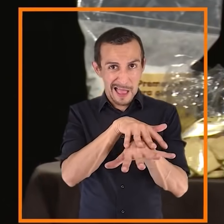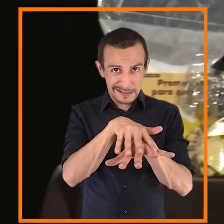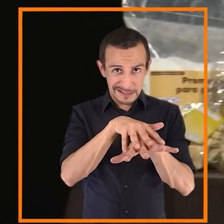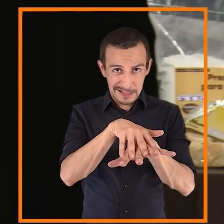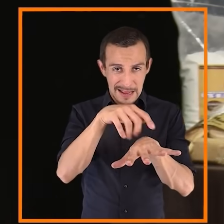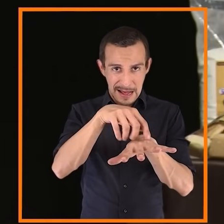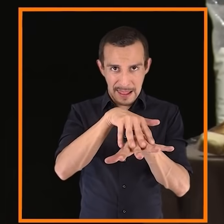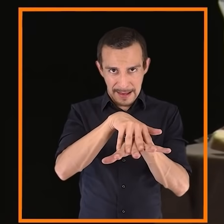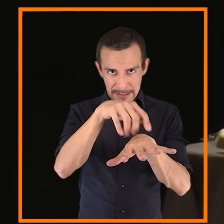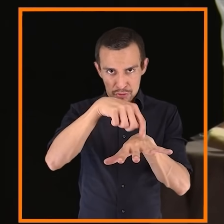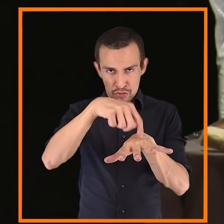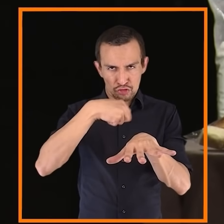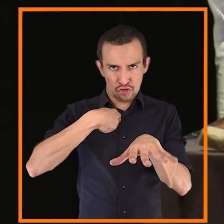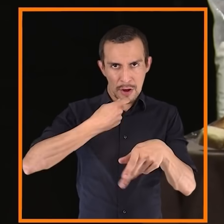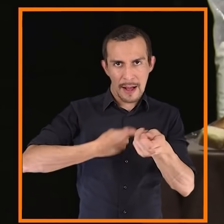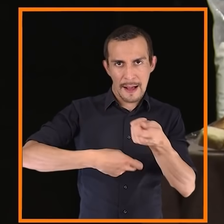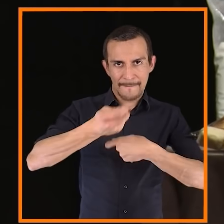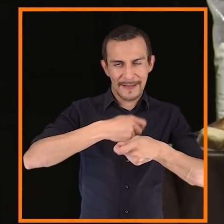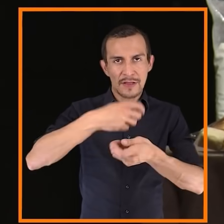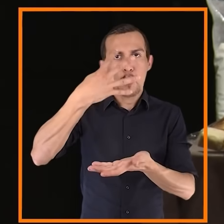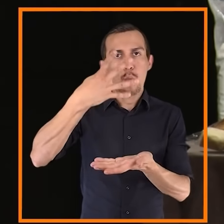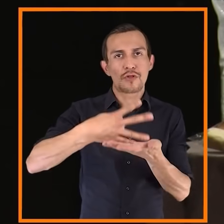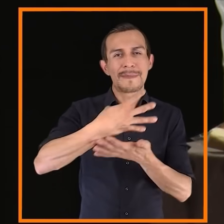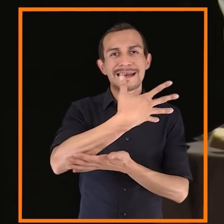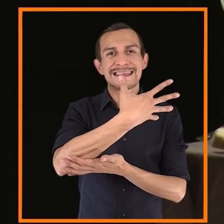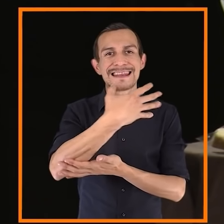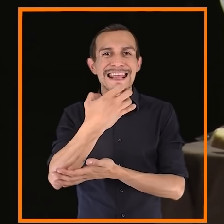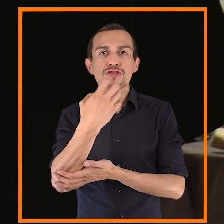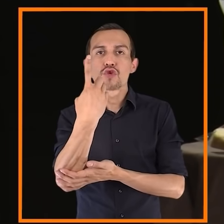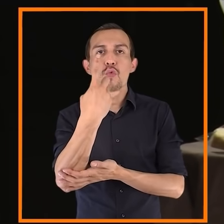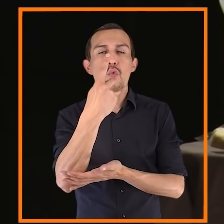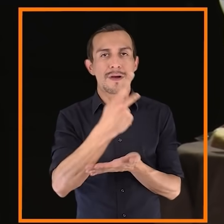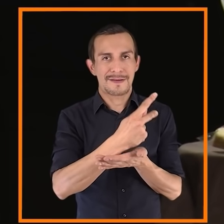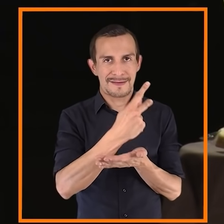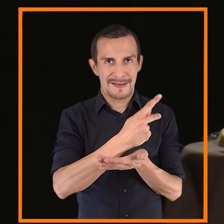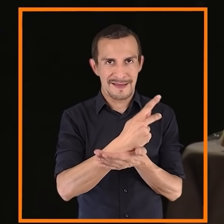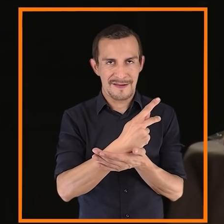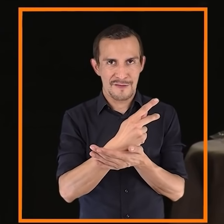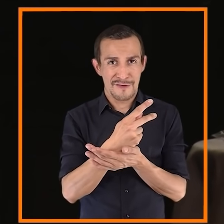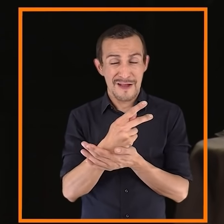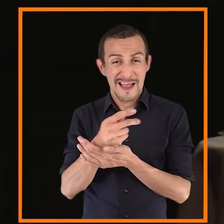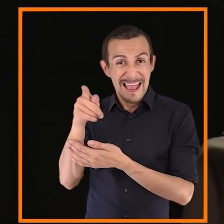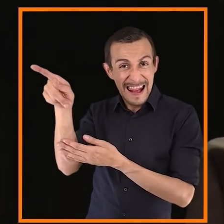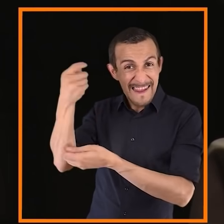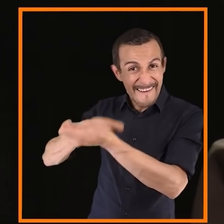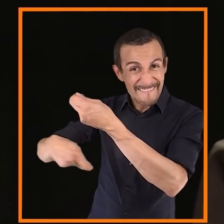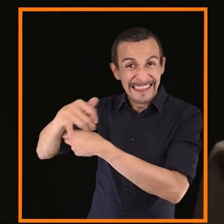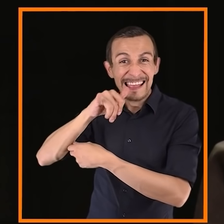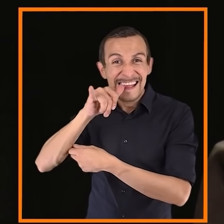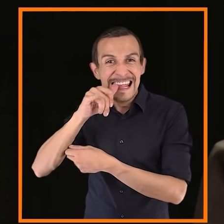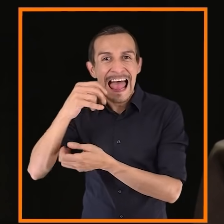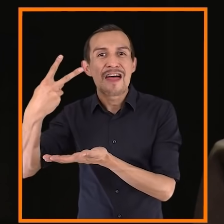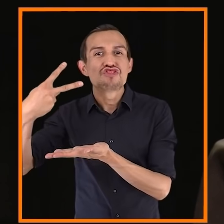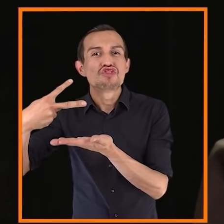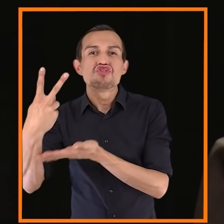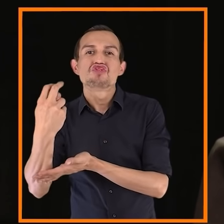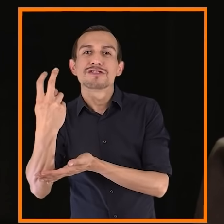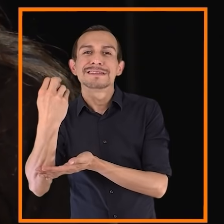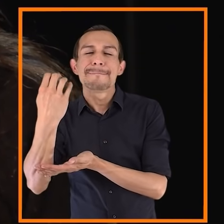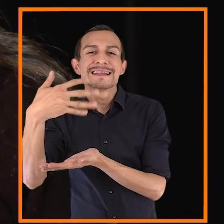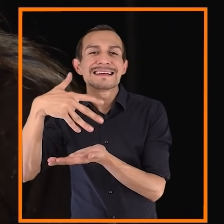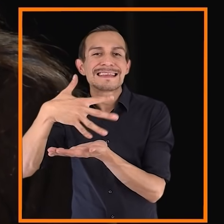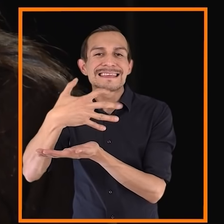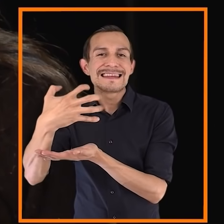la harina yo la vendo a 4.500 pesos el kilo. El producto de Italia la trae a 12.000 pesos el